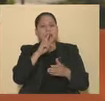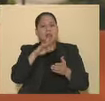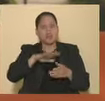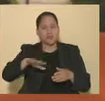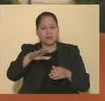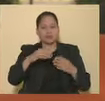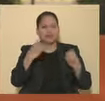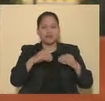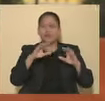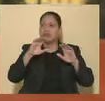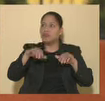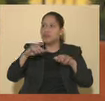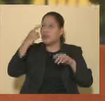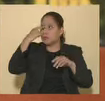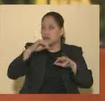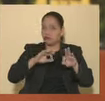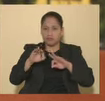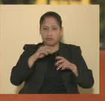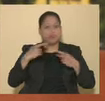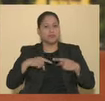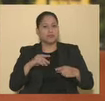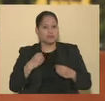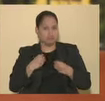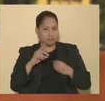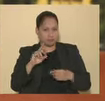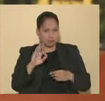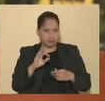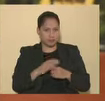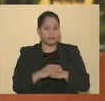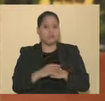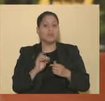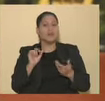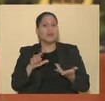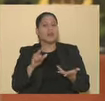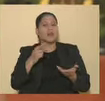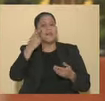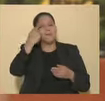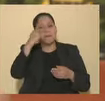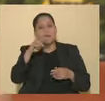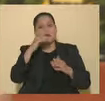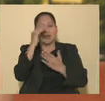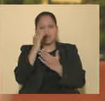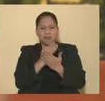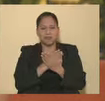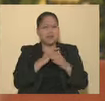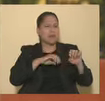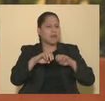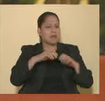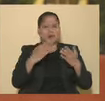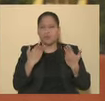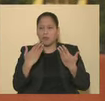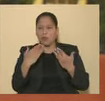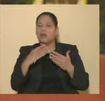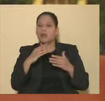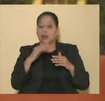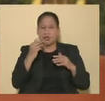ocupación y capacitación laboral de los habitantes del Distrito Federal, a fin obviamente de disminuir el desempleo y la